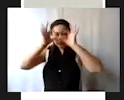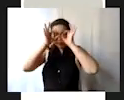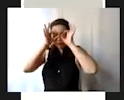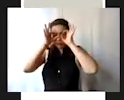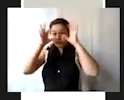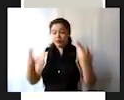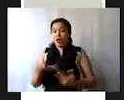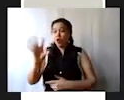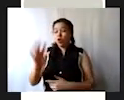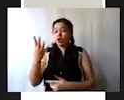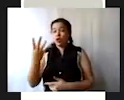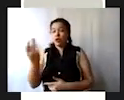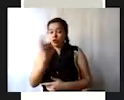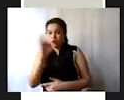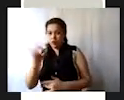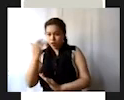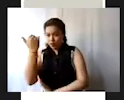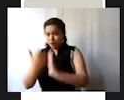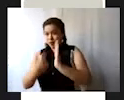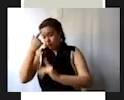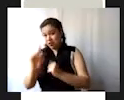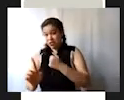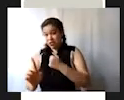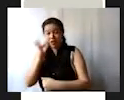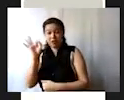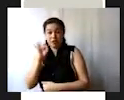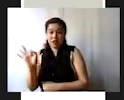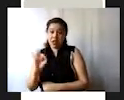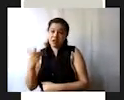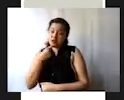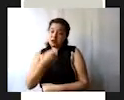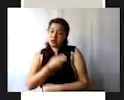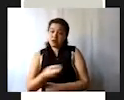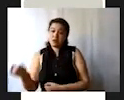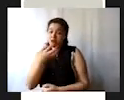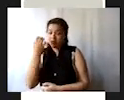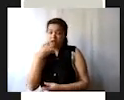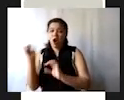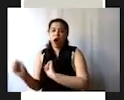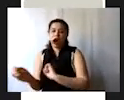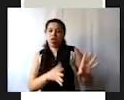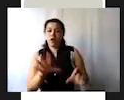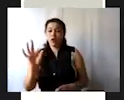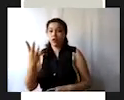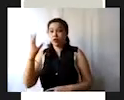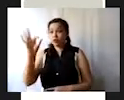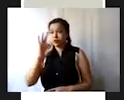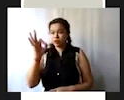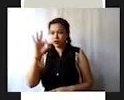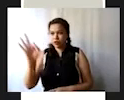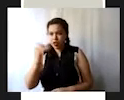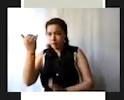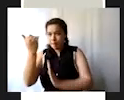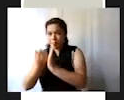un 44% las probabilidades de que un niño abandone la escuela. Y